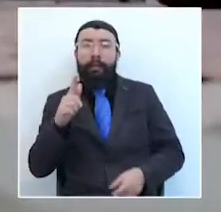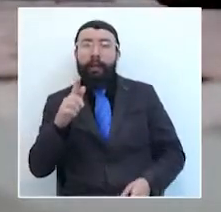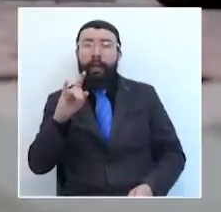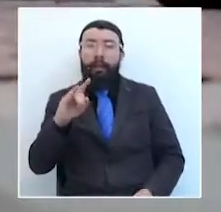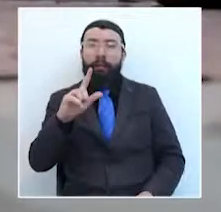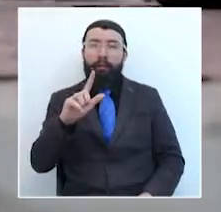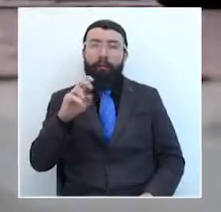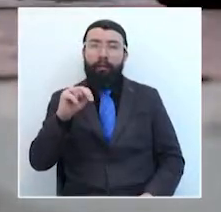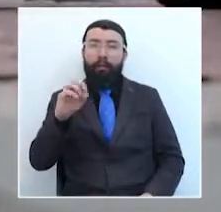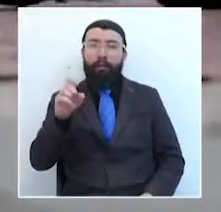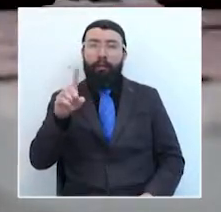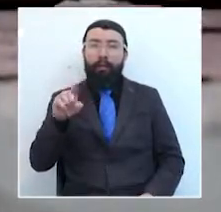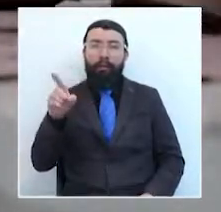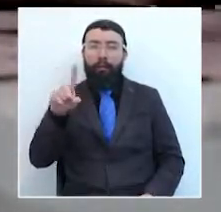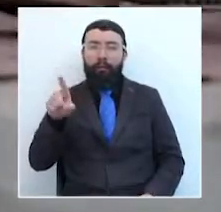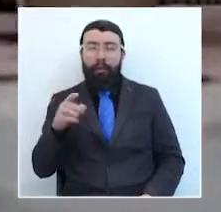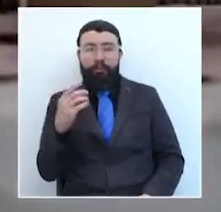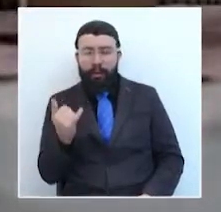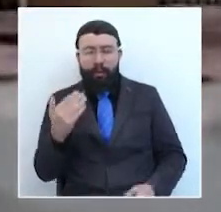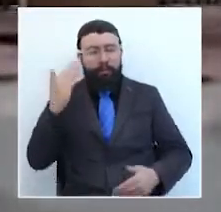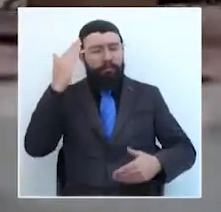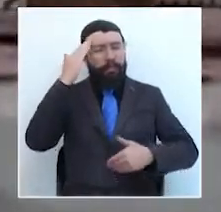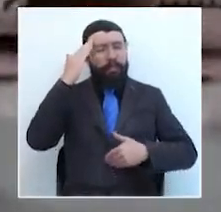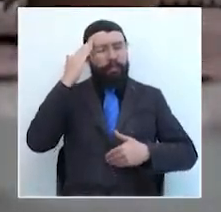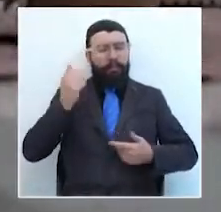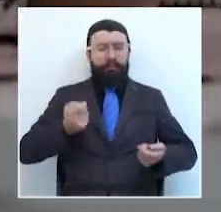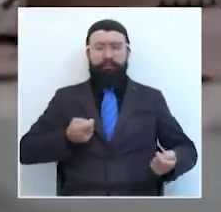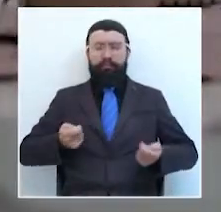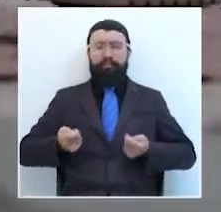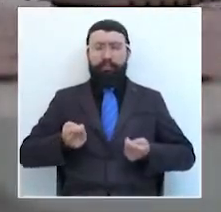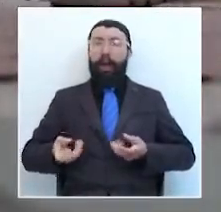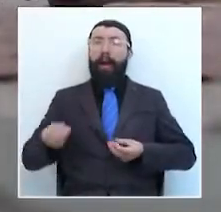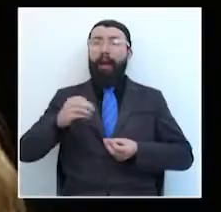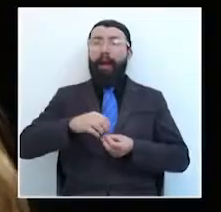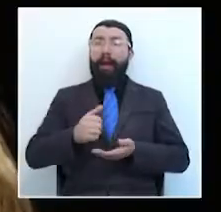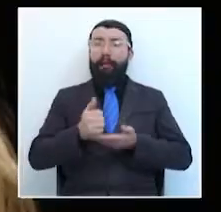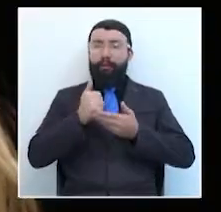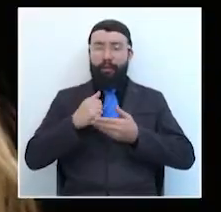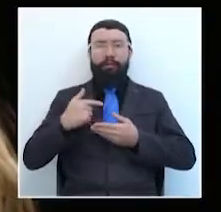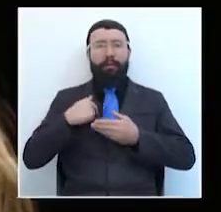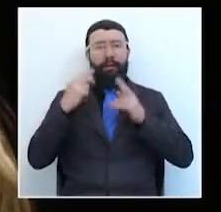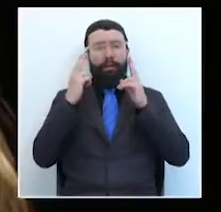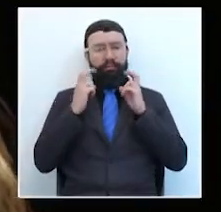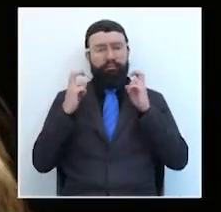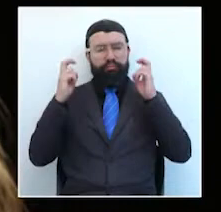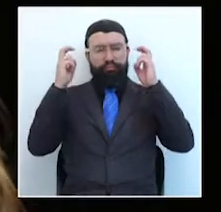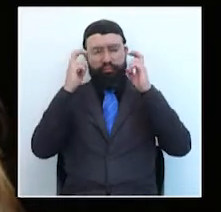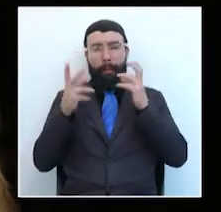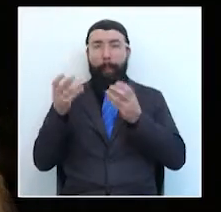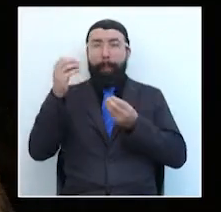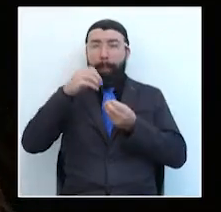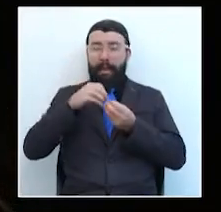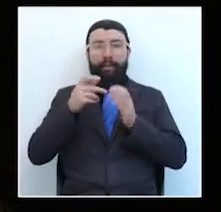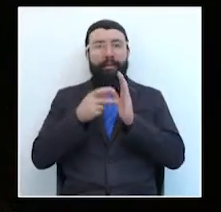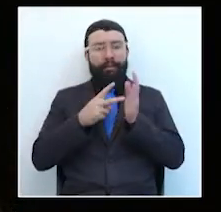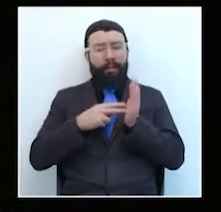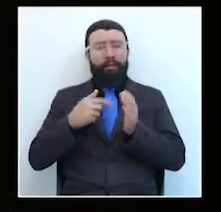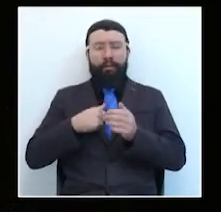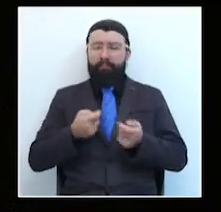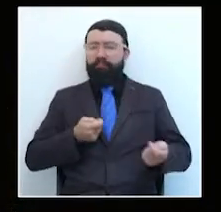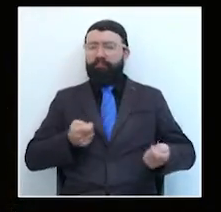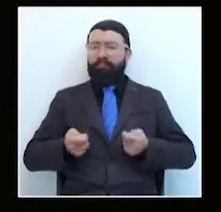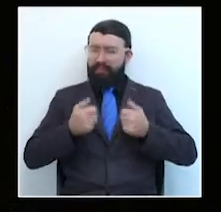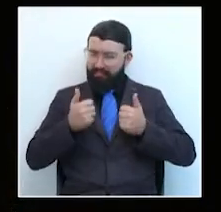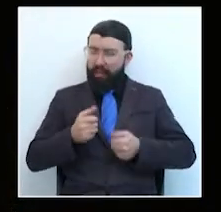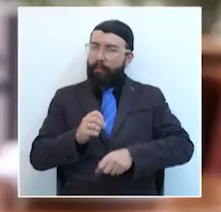autoconciencia ayuda a mejorar el autoconocimiento esto nos lleva a un mejor reconocimiento de las emociones tanto